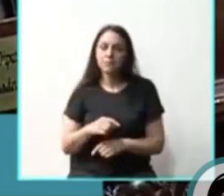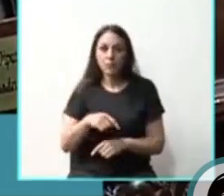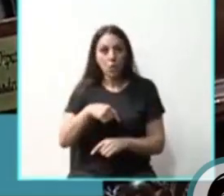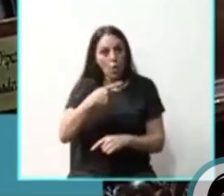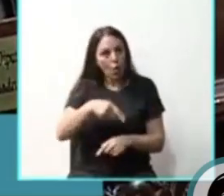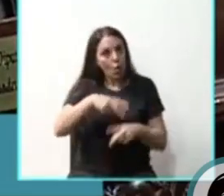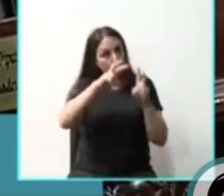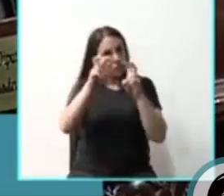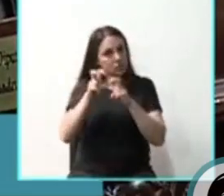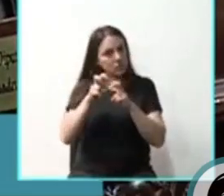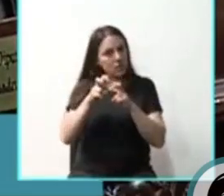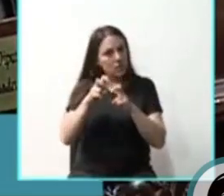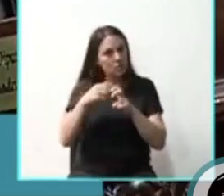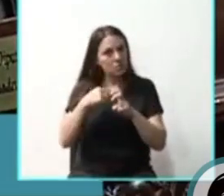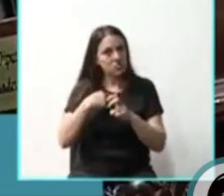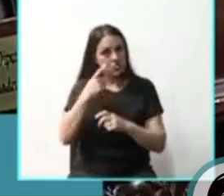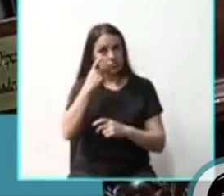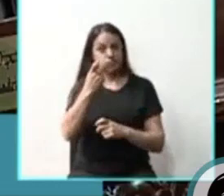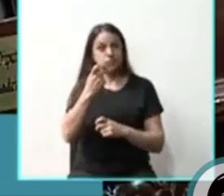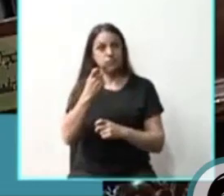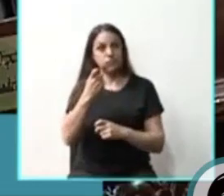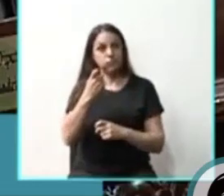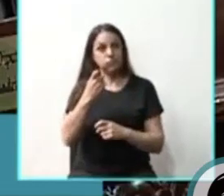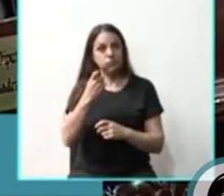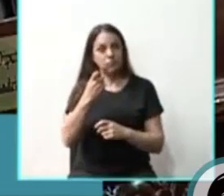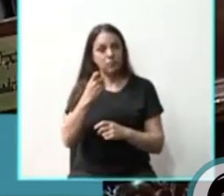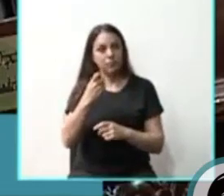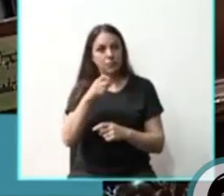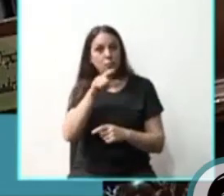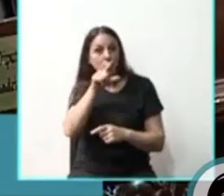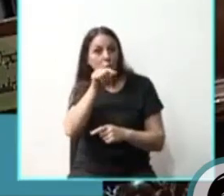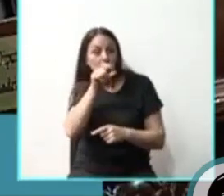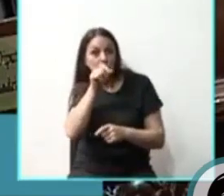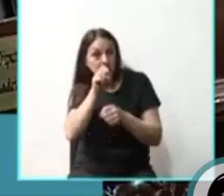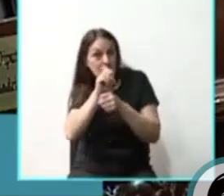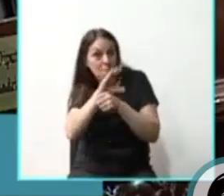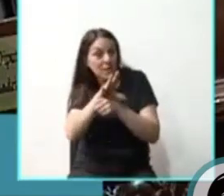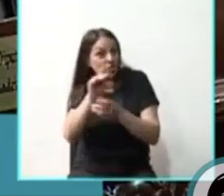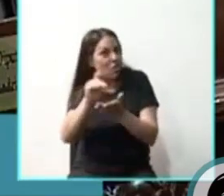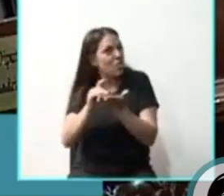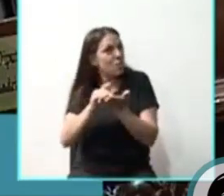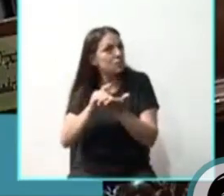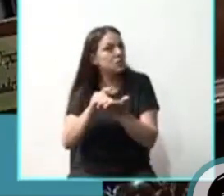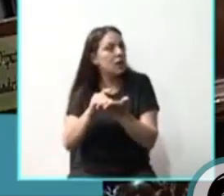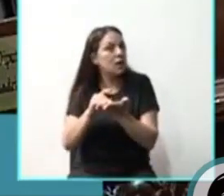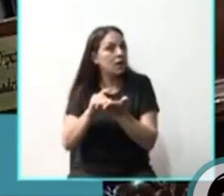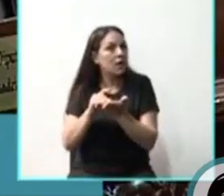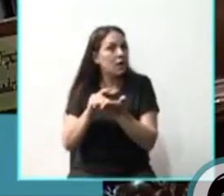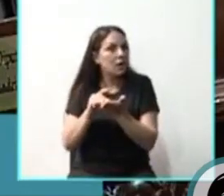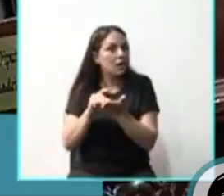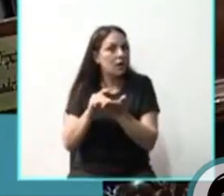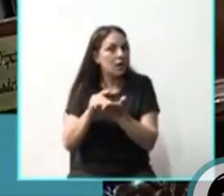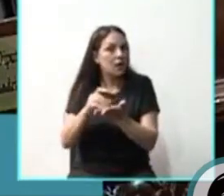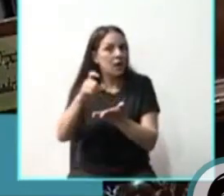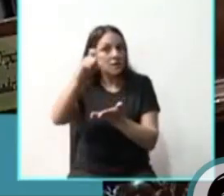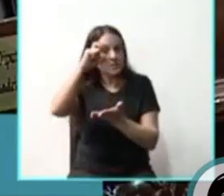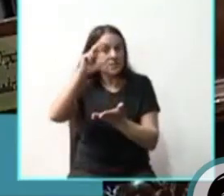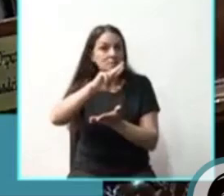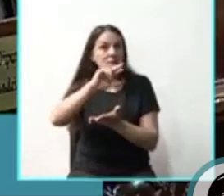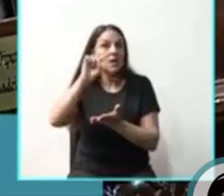también me llamó la atención el tuit de de una diputada cerrutti